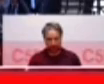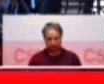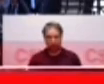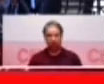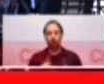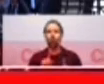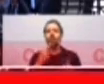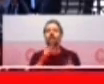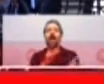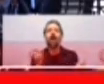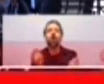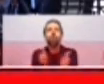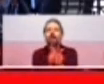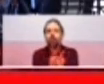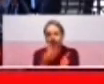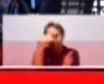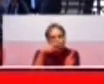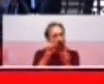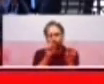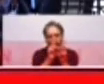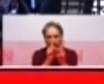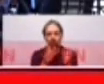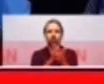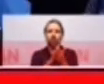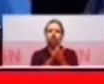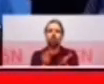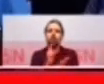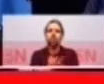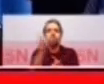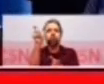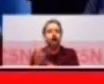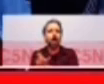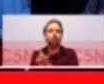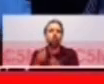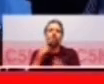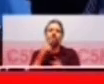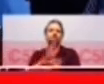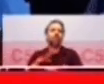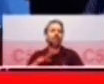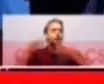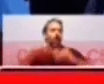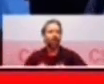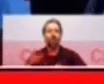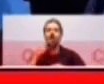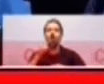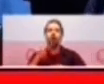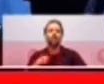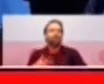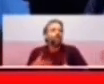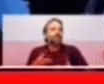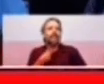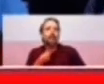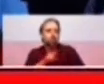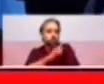f quieras vos pues mirar para otro lado pero vos sabés que te están pegando vos podes mirar para allá y vos sabes que de este lado Te han